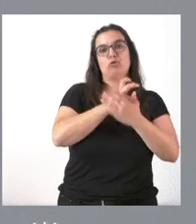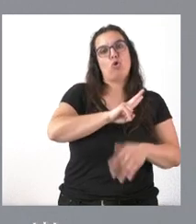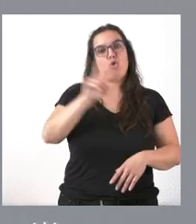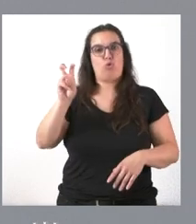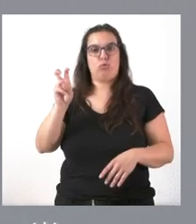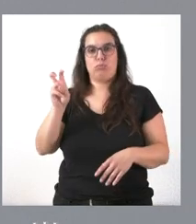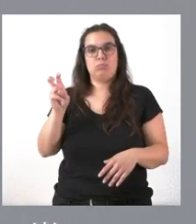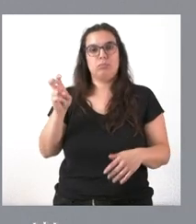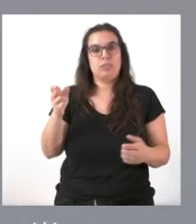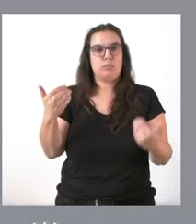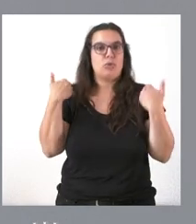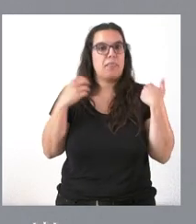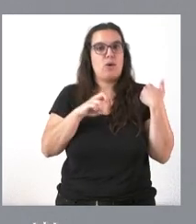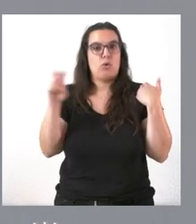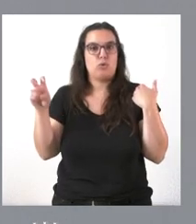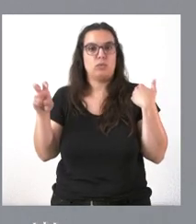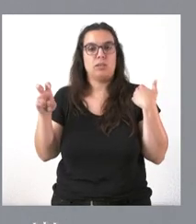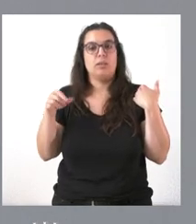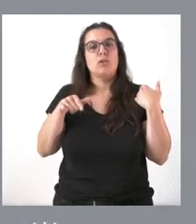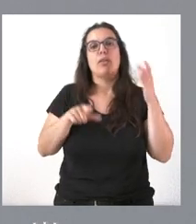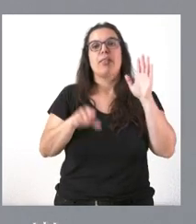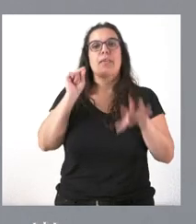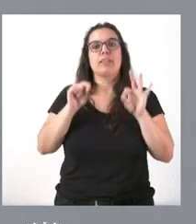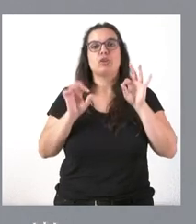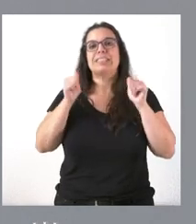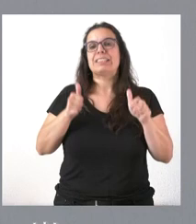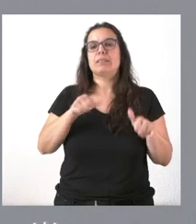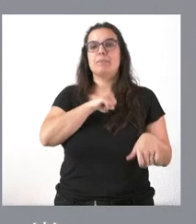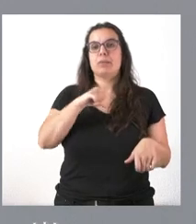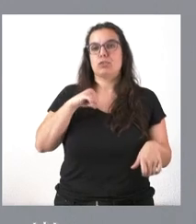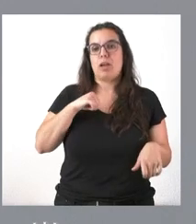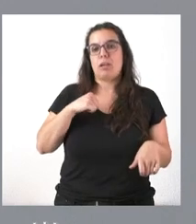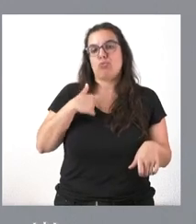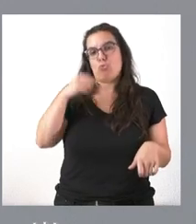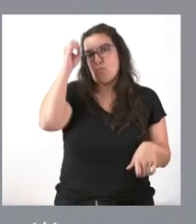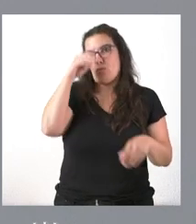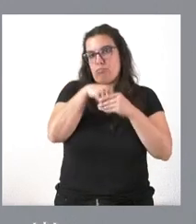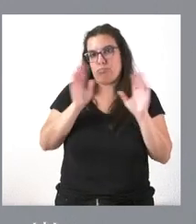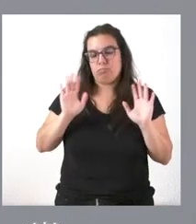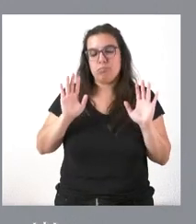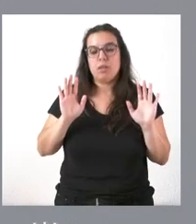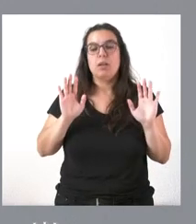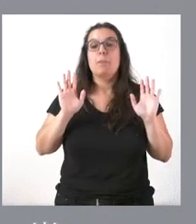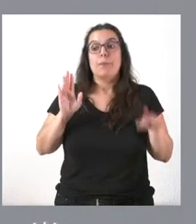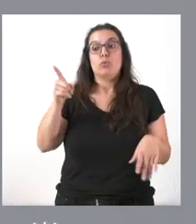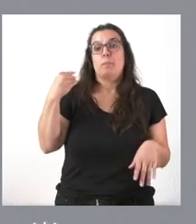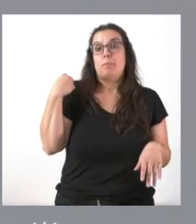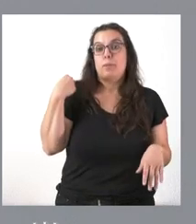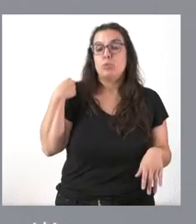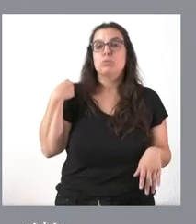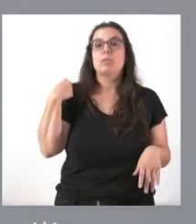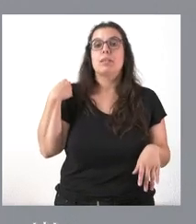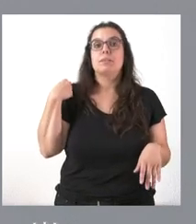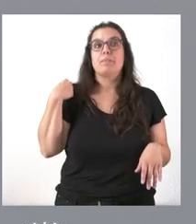esto tiene que ver más con las decisiones personales y de partido que yo no valoro pero sí que ante su pregunta y hace hay